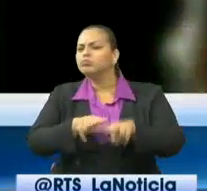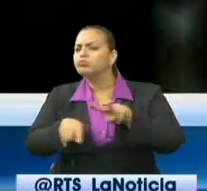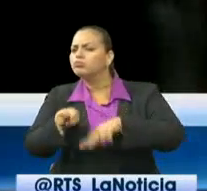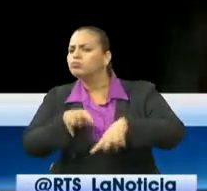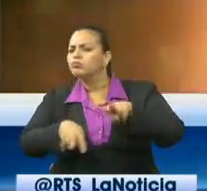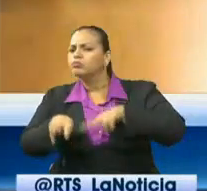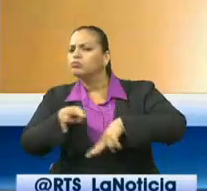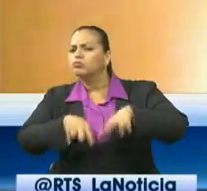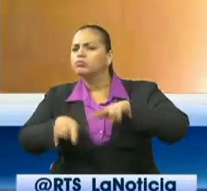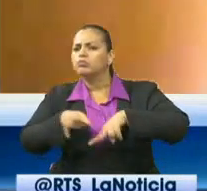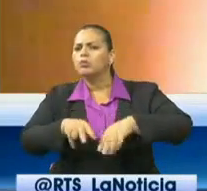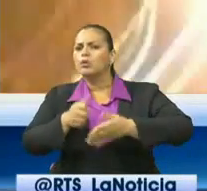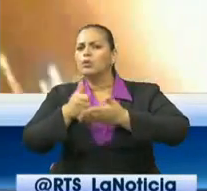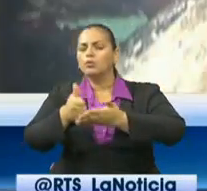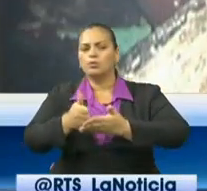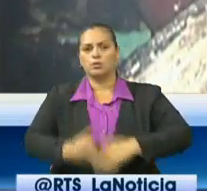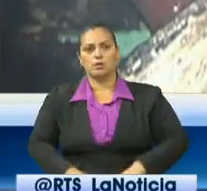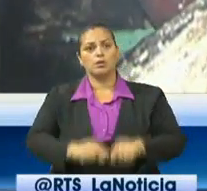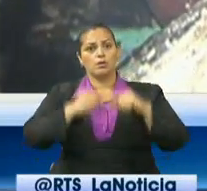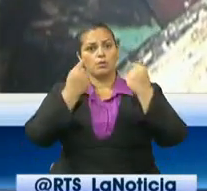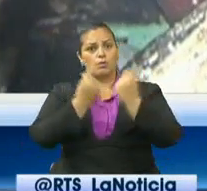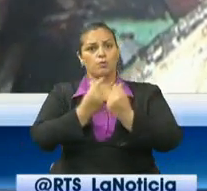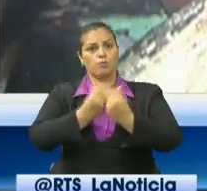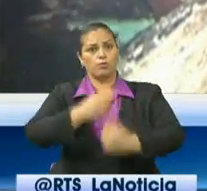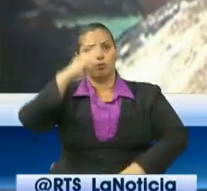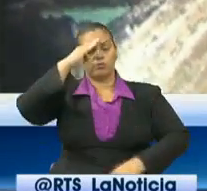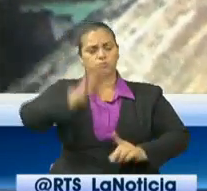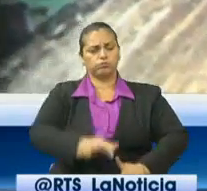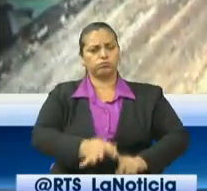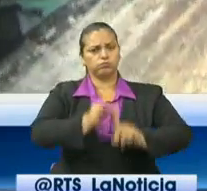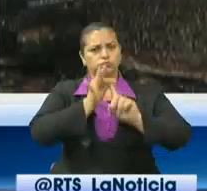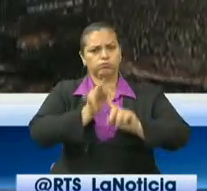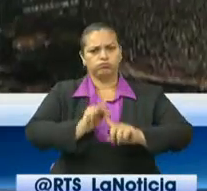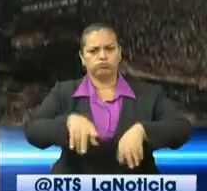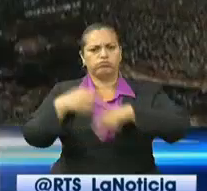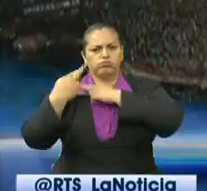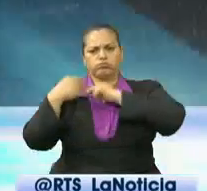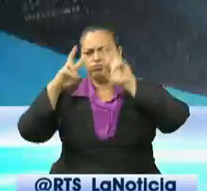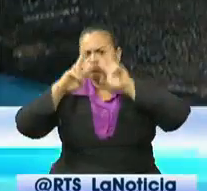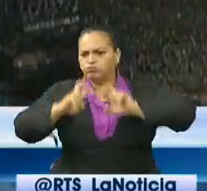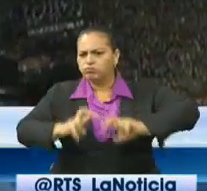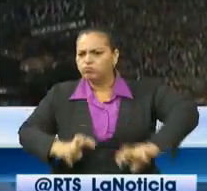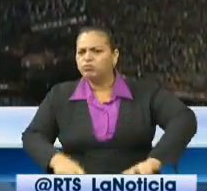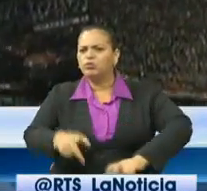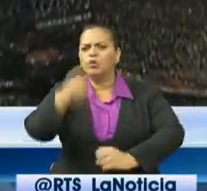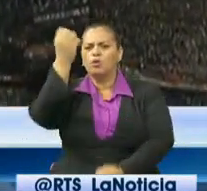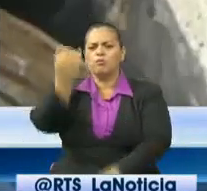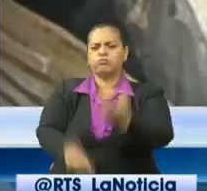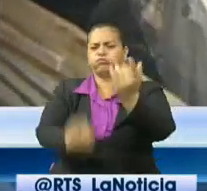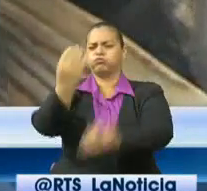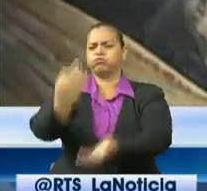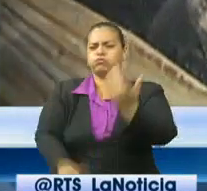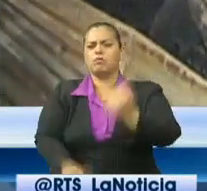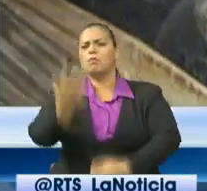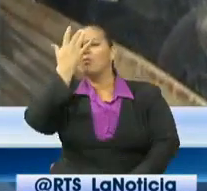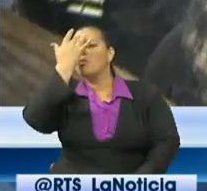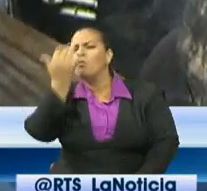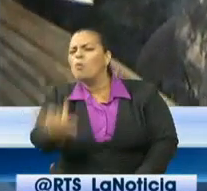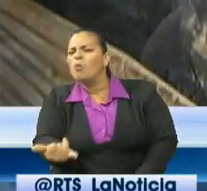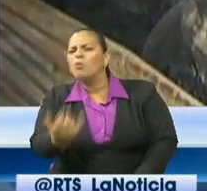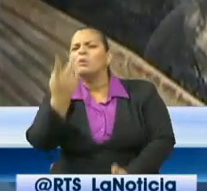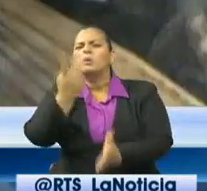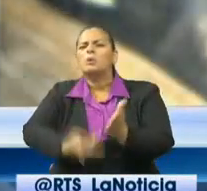criminalística está haciendo las investigaciones para ver el caso porque ha sucedido en resumen son nueve casas 13 familias y